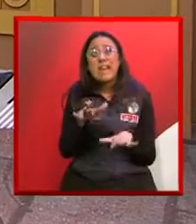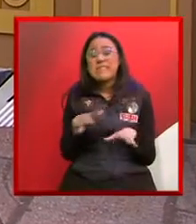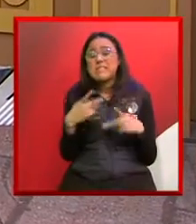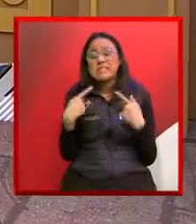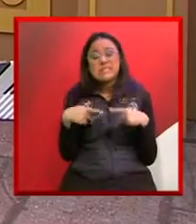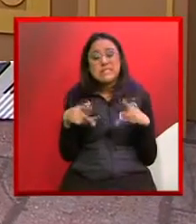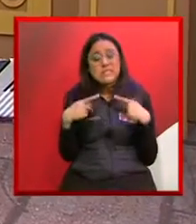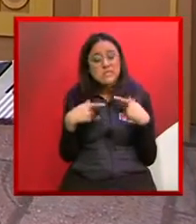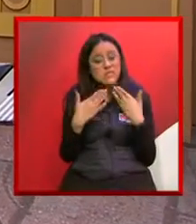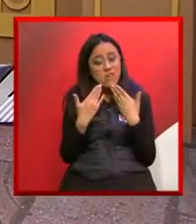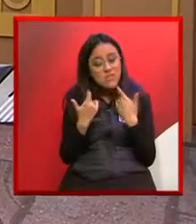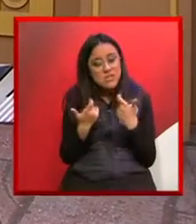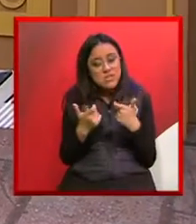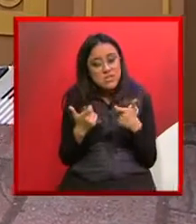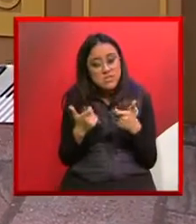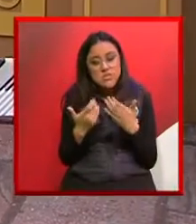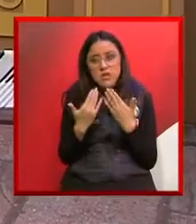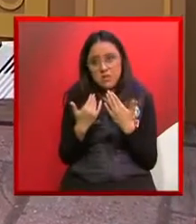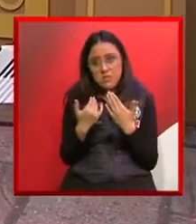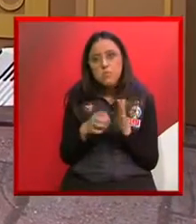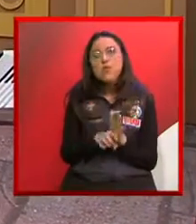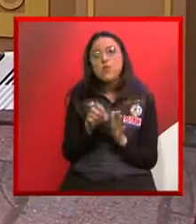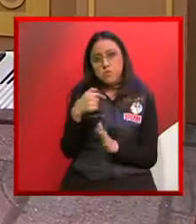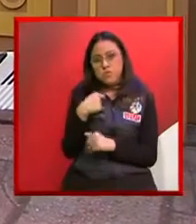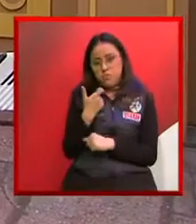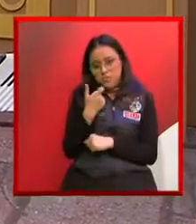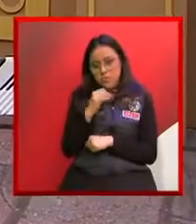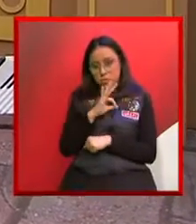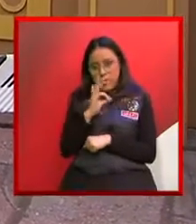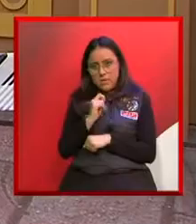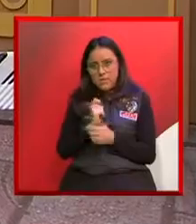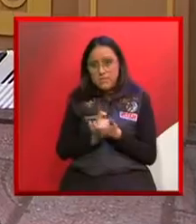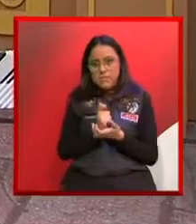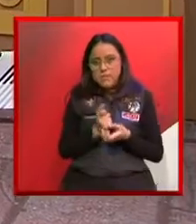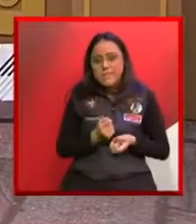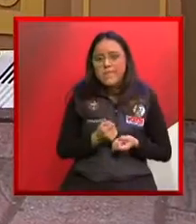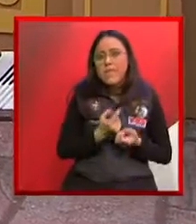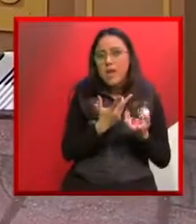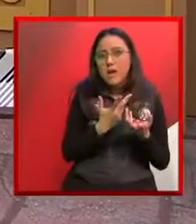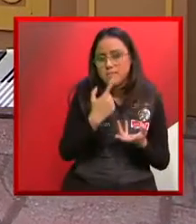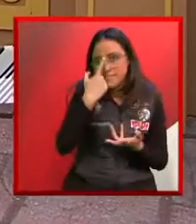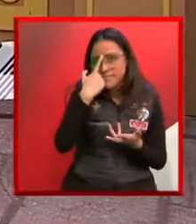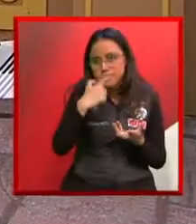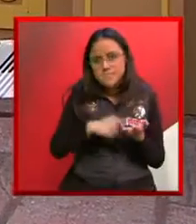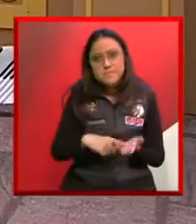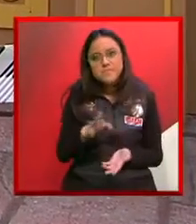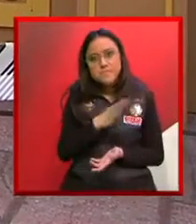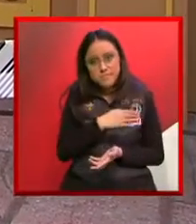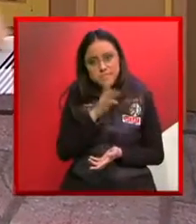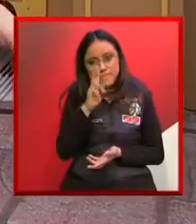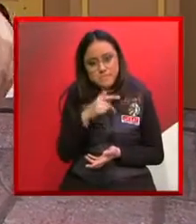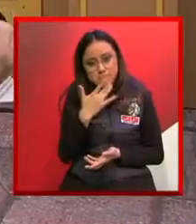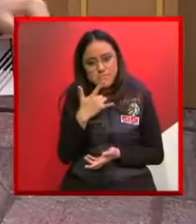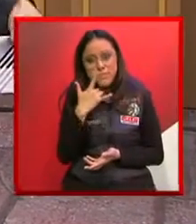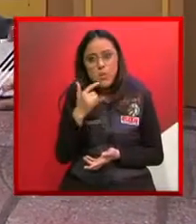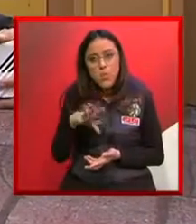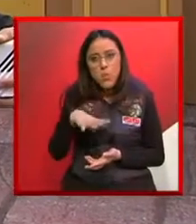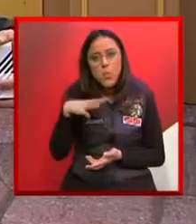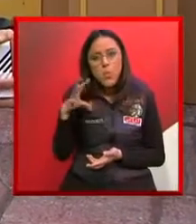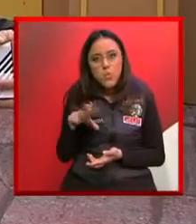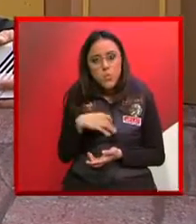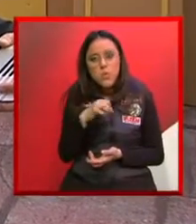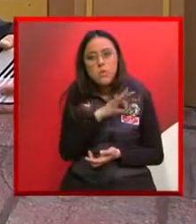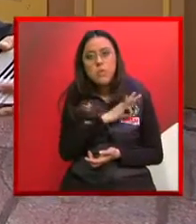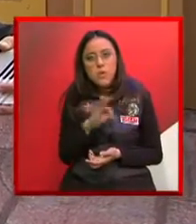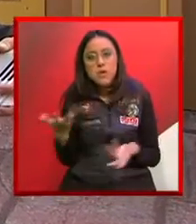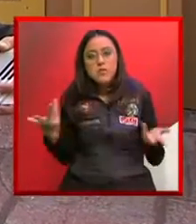tiene pues, los recursos. Sí. Y si tú tienes un poquito para dar, sí, digo... Creo que vale la pena hacer el esfuerzo, ¿no? Y además poner el